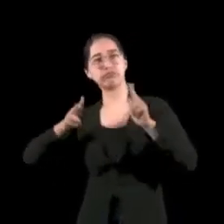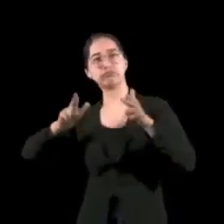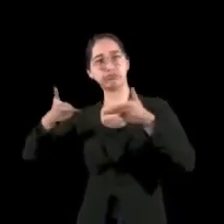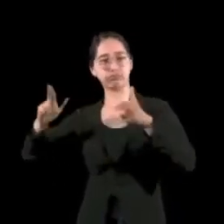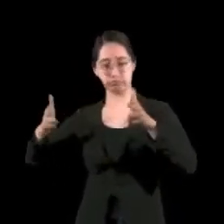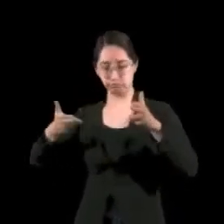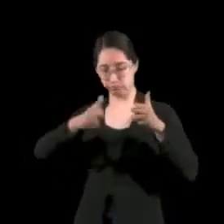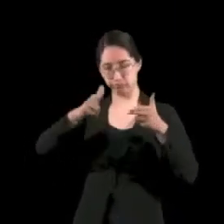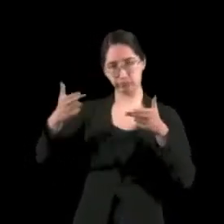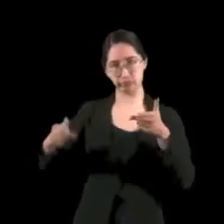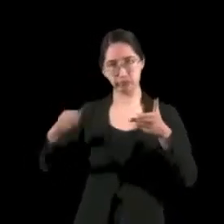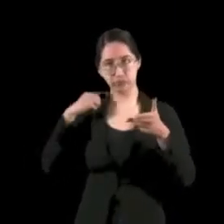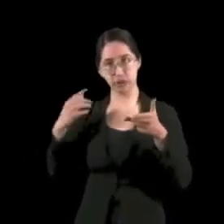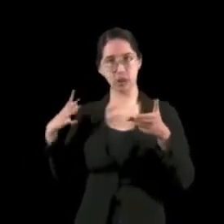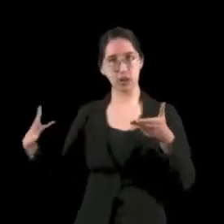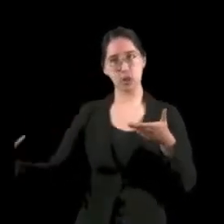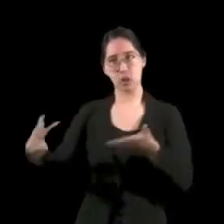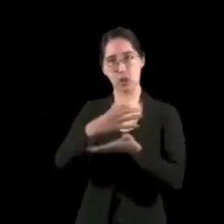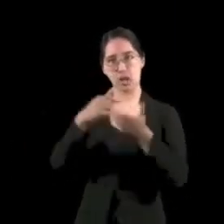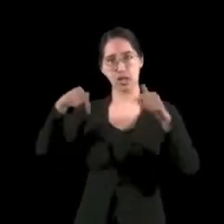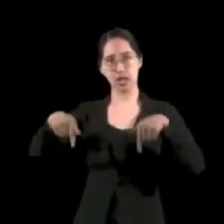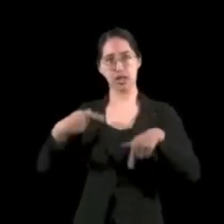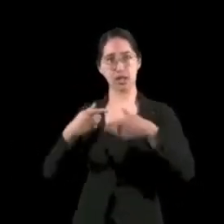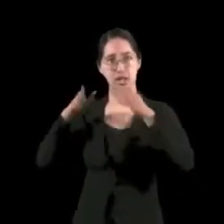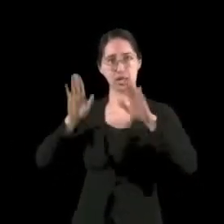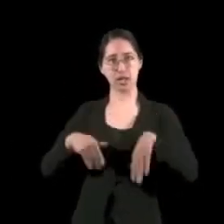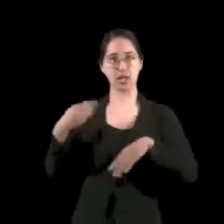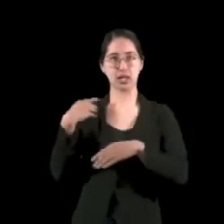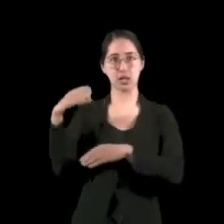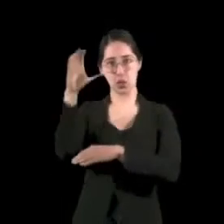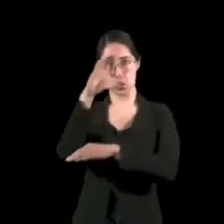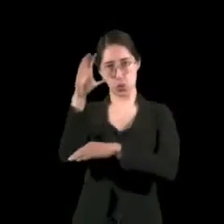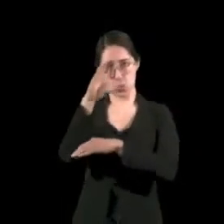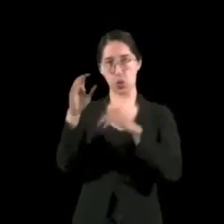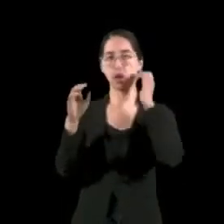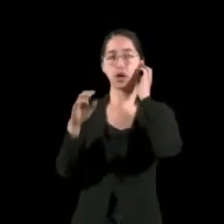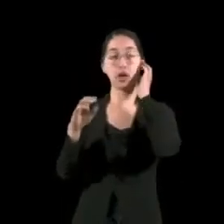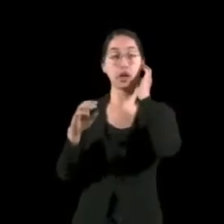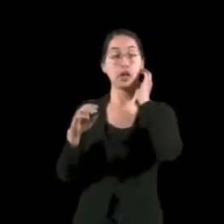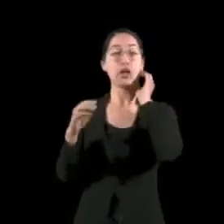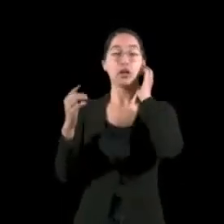recuerdo en qué país, las que llegaron por allá al Bichada, que fueron descargadas por un avión.